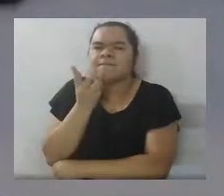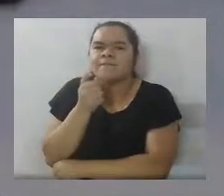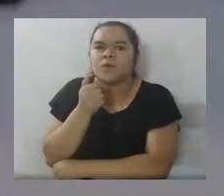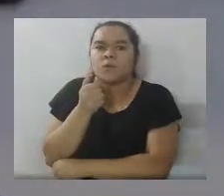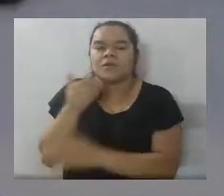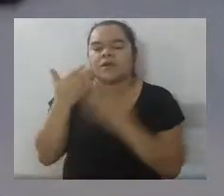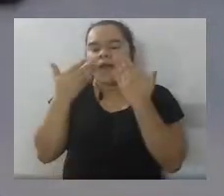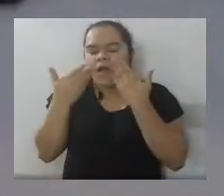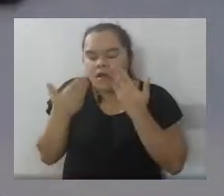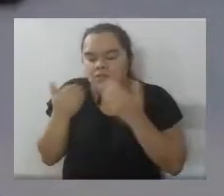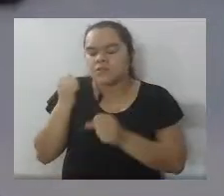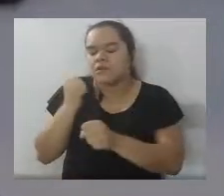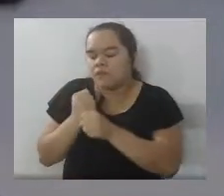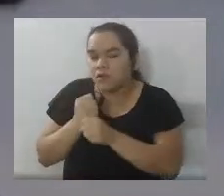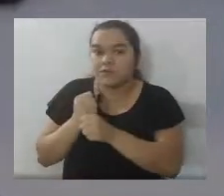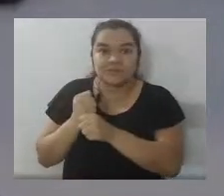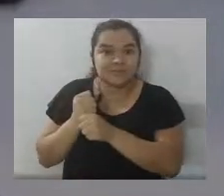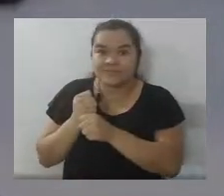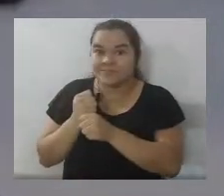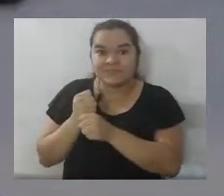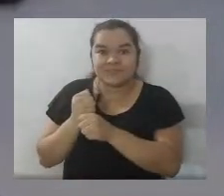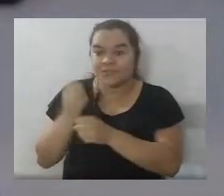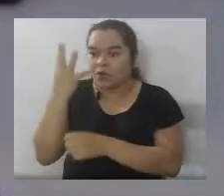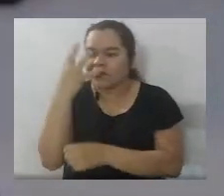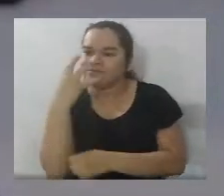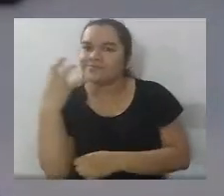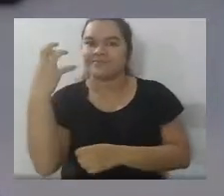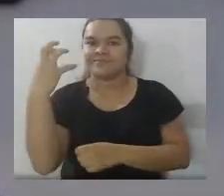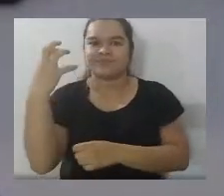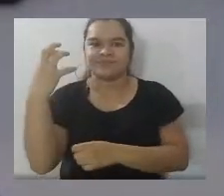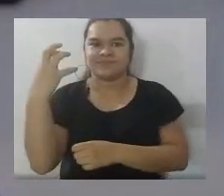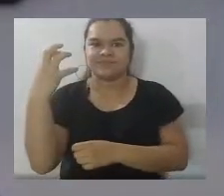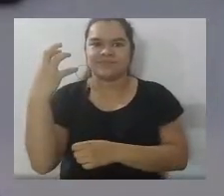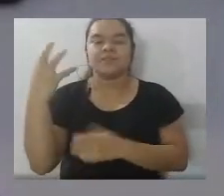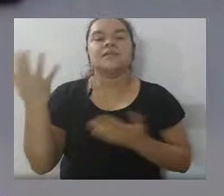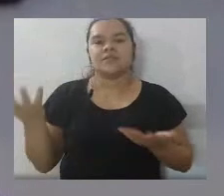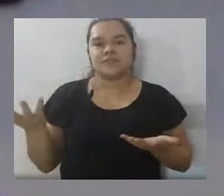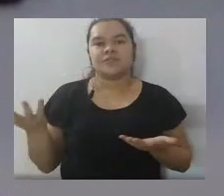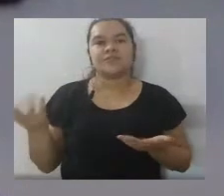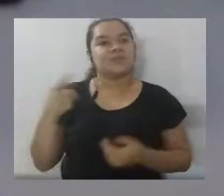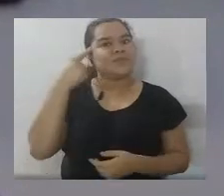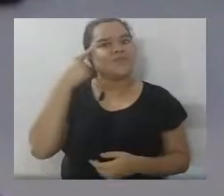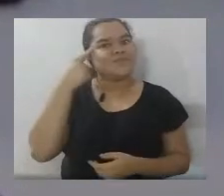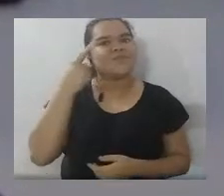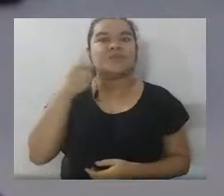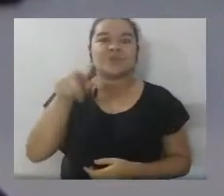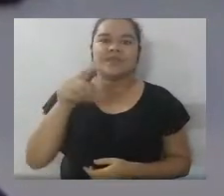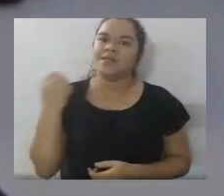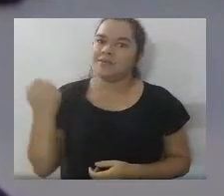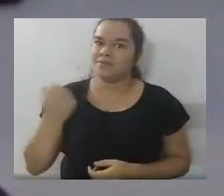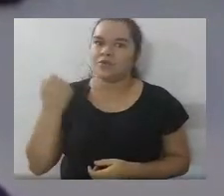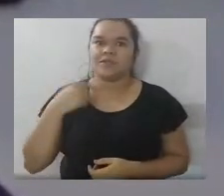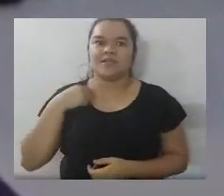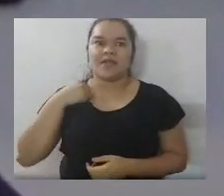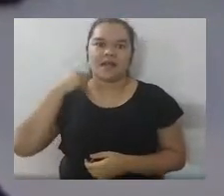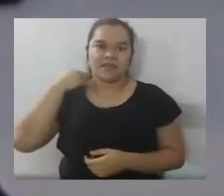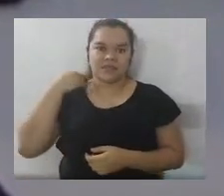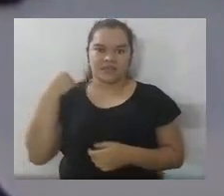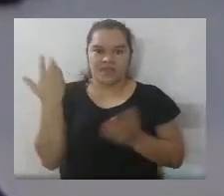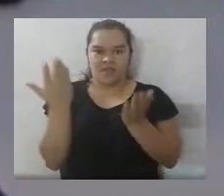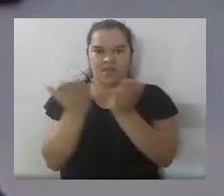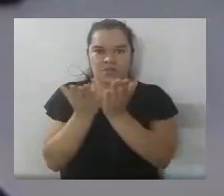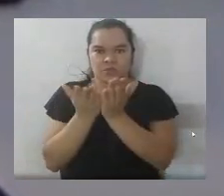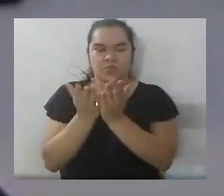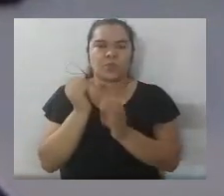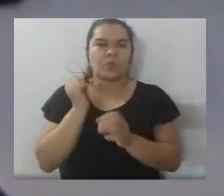también es importante al momento de que ustedes puedan seleccionar o en un primer intento al